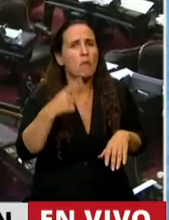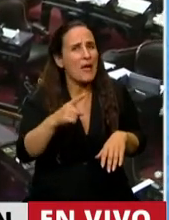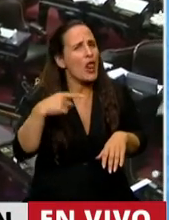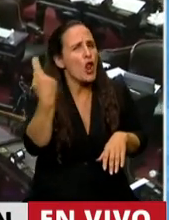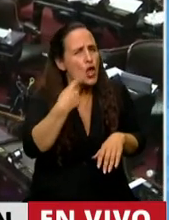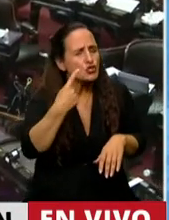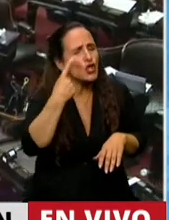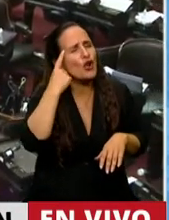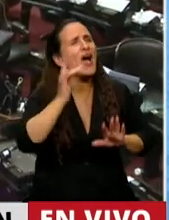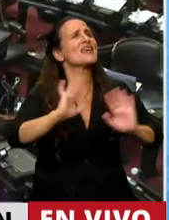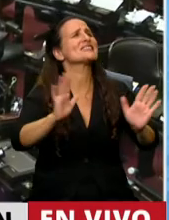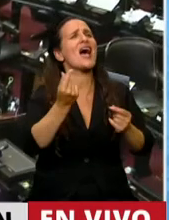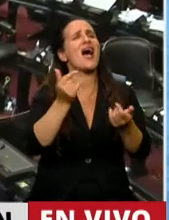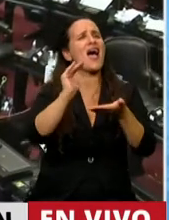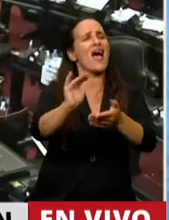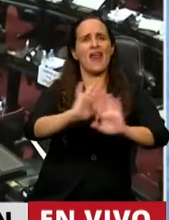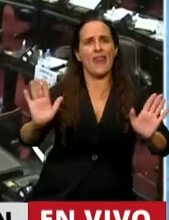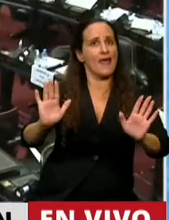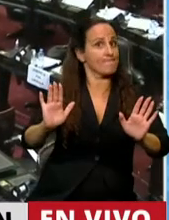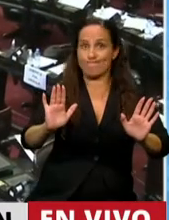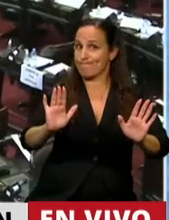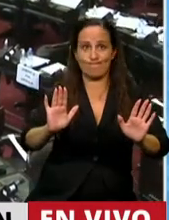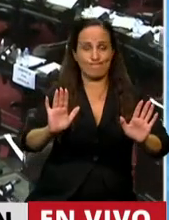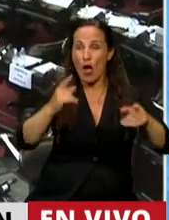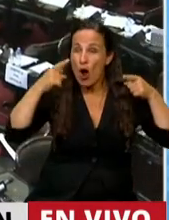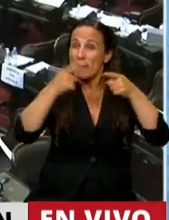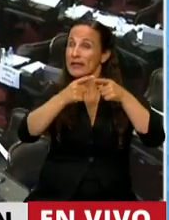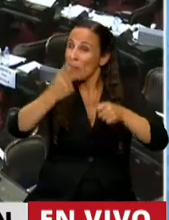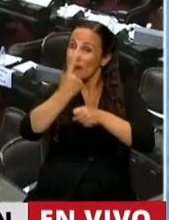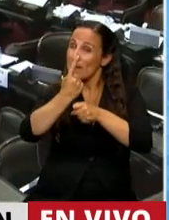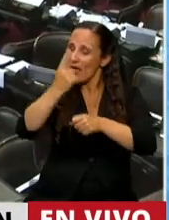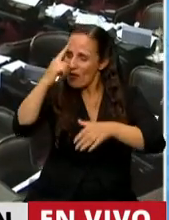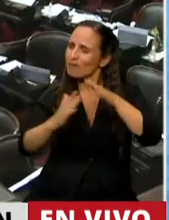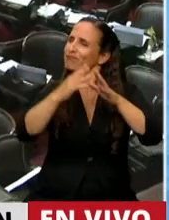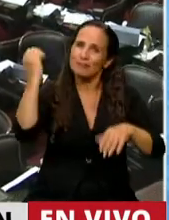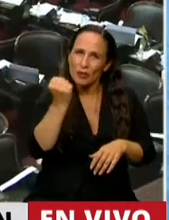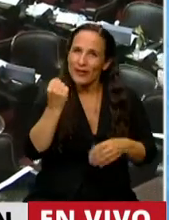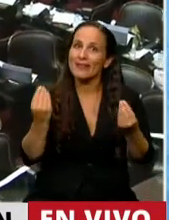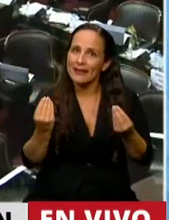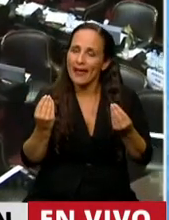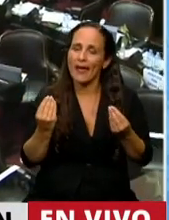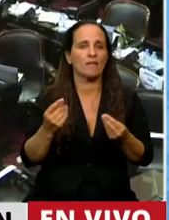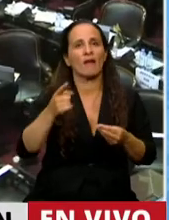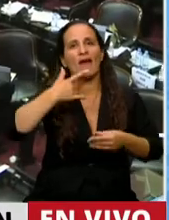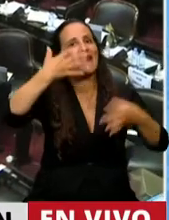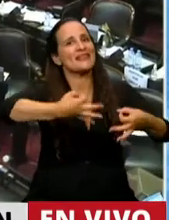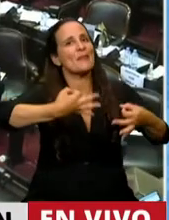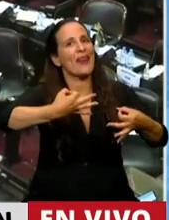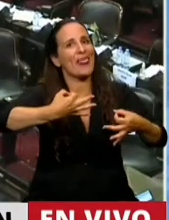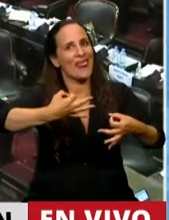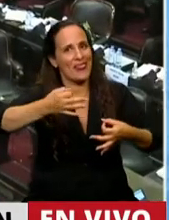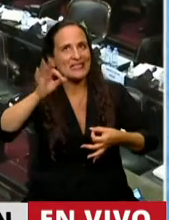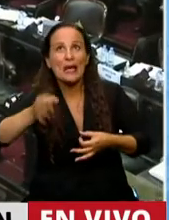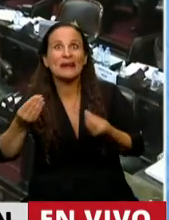el eje del objetivo principal, la verdad y la justicia. El mejor homenaje que podemos ofrendar a las